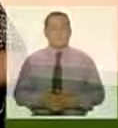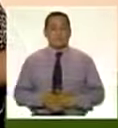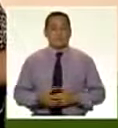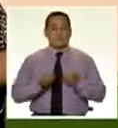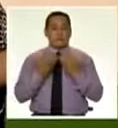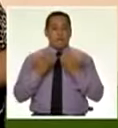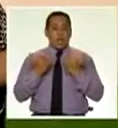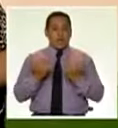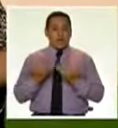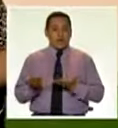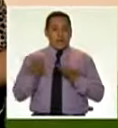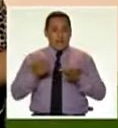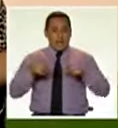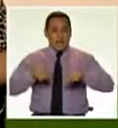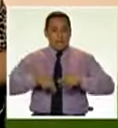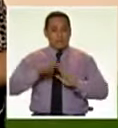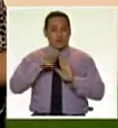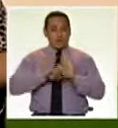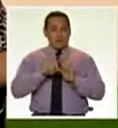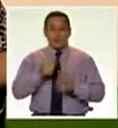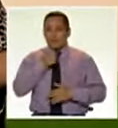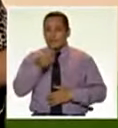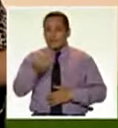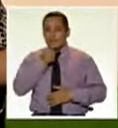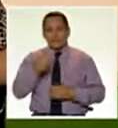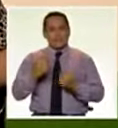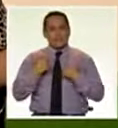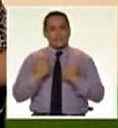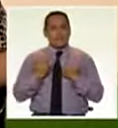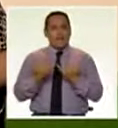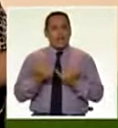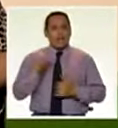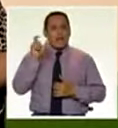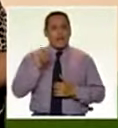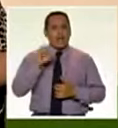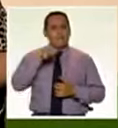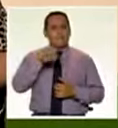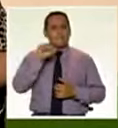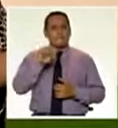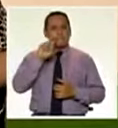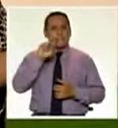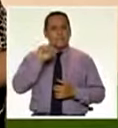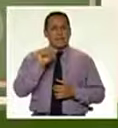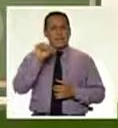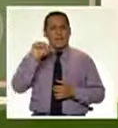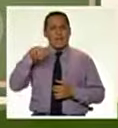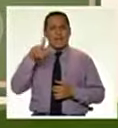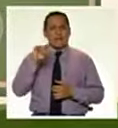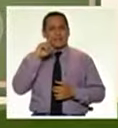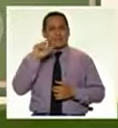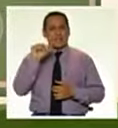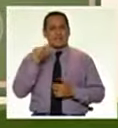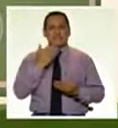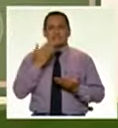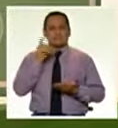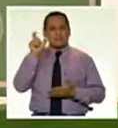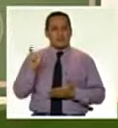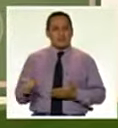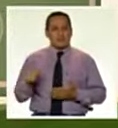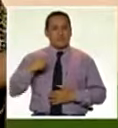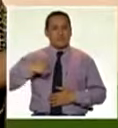Bueno, y el día de hoy aquí en el programa, en una de nuestras entrevistas, tenemos pues a María del Carmen Andía. Ella es coordinadora de la